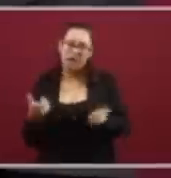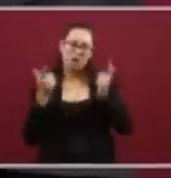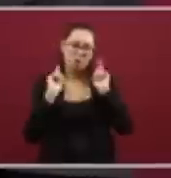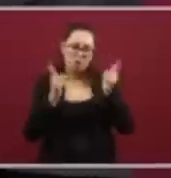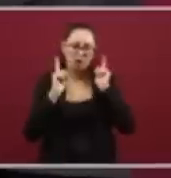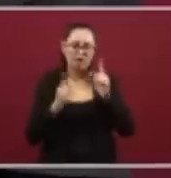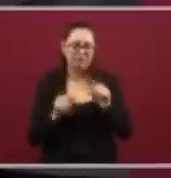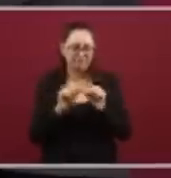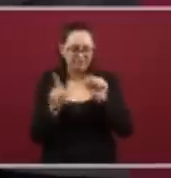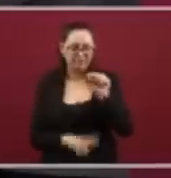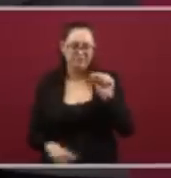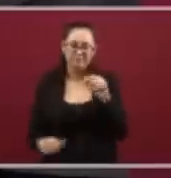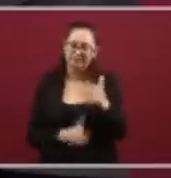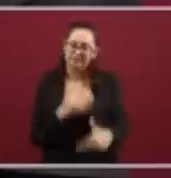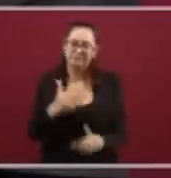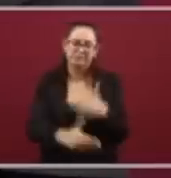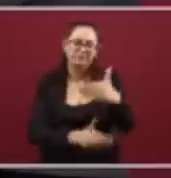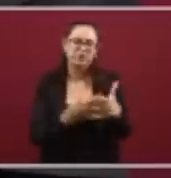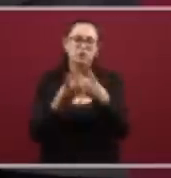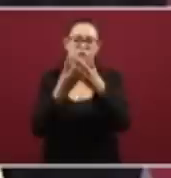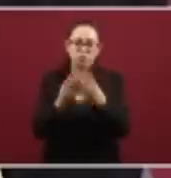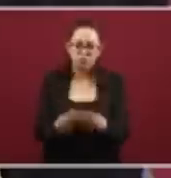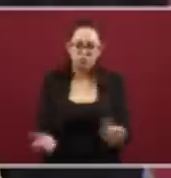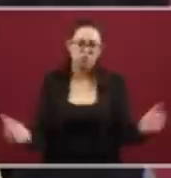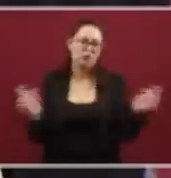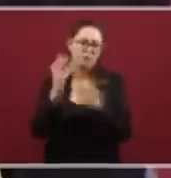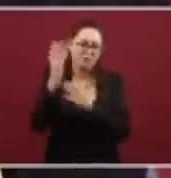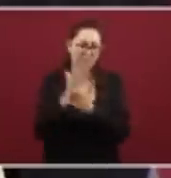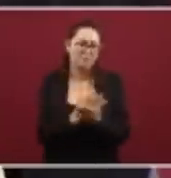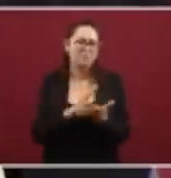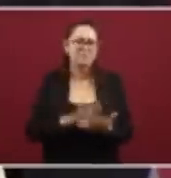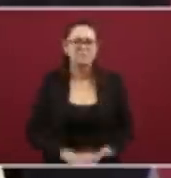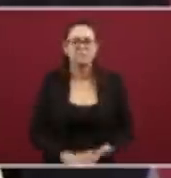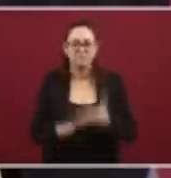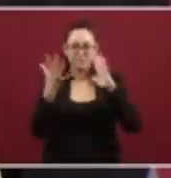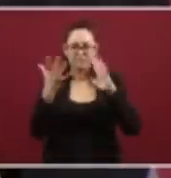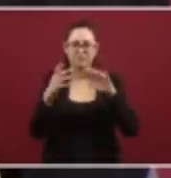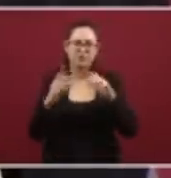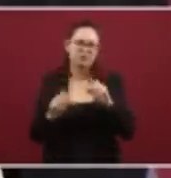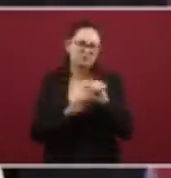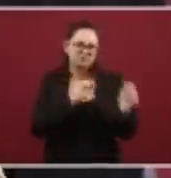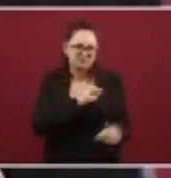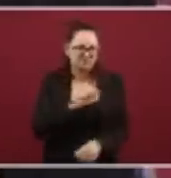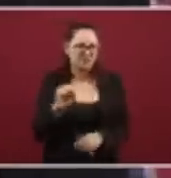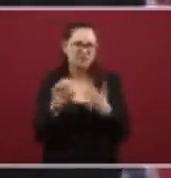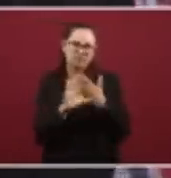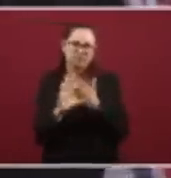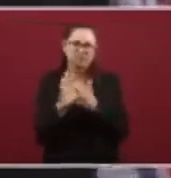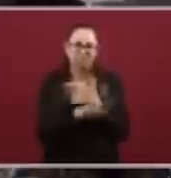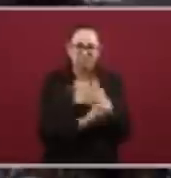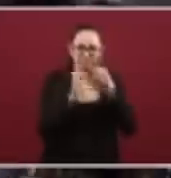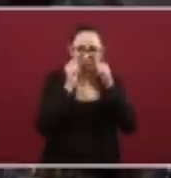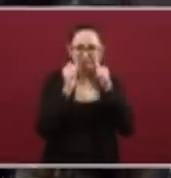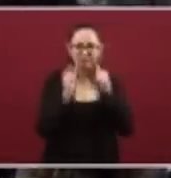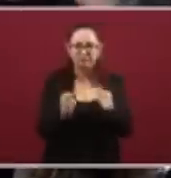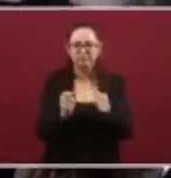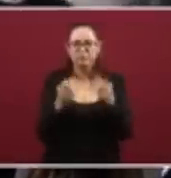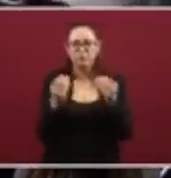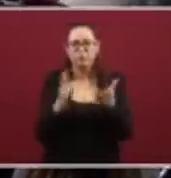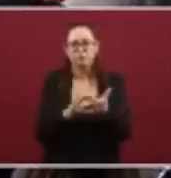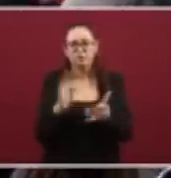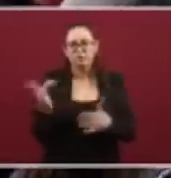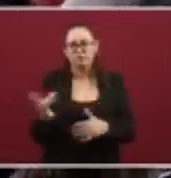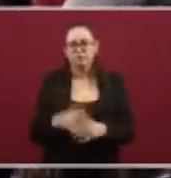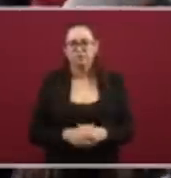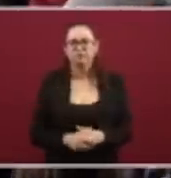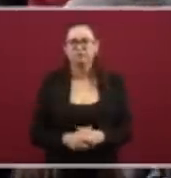en la solución que tenemos para bajar la violencia y atender el crimen muchas gracias presidente nada